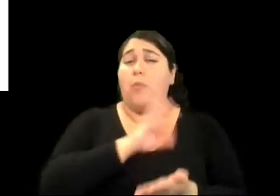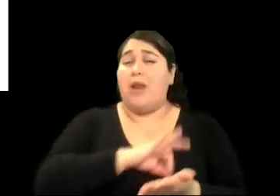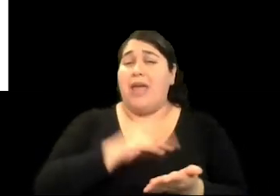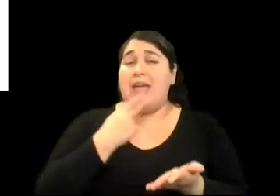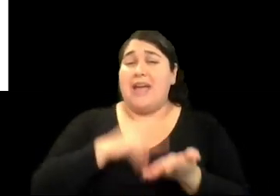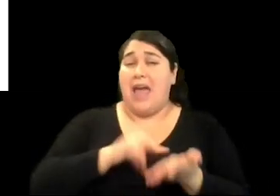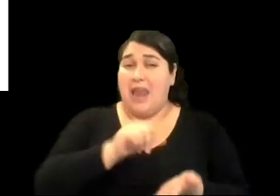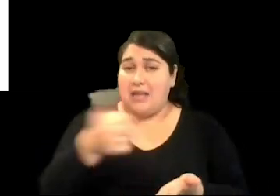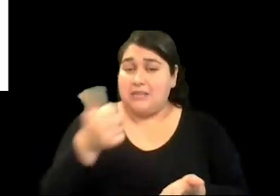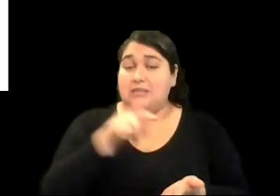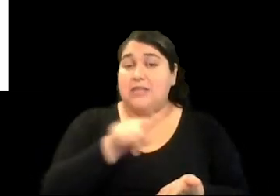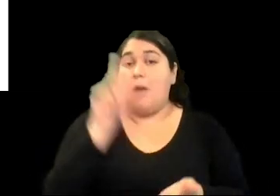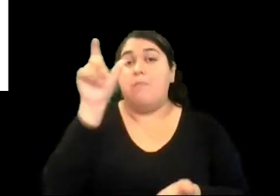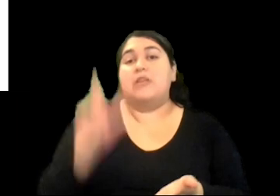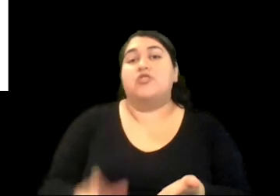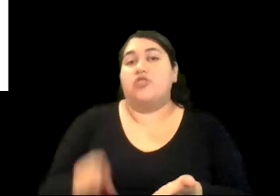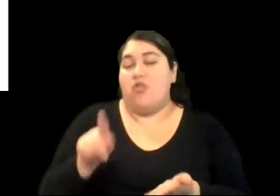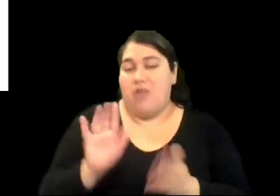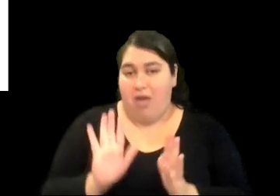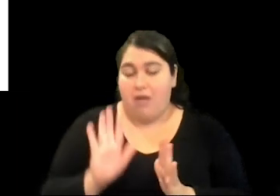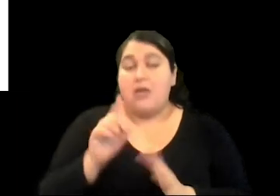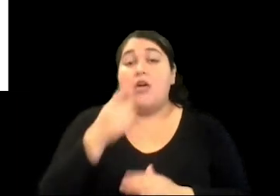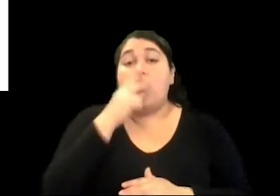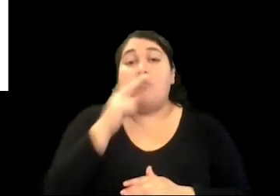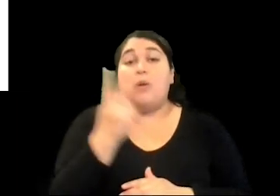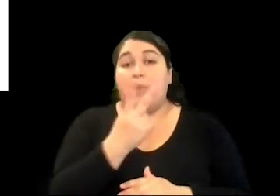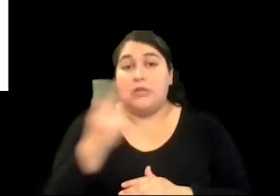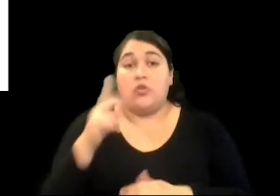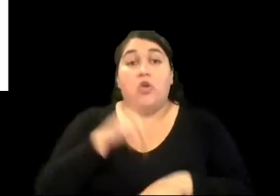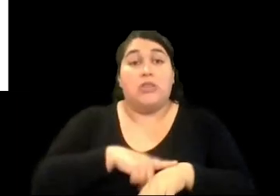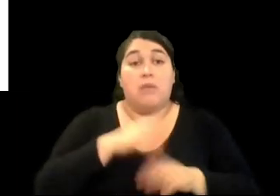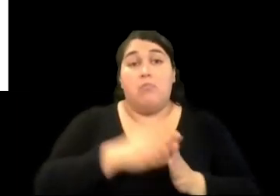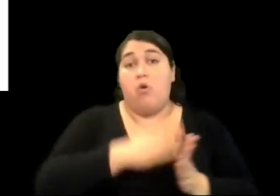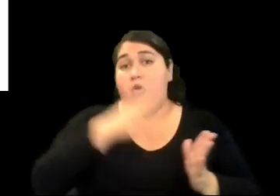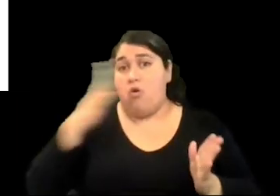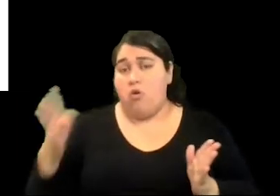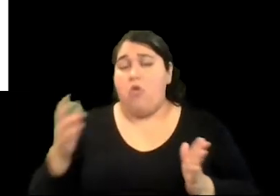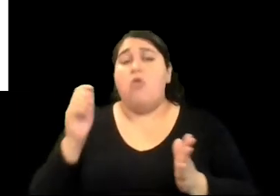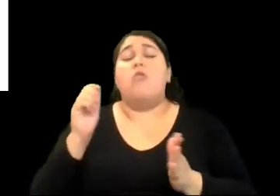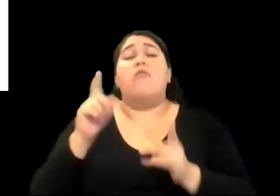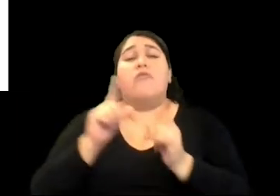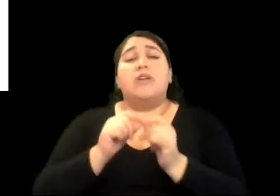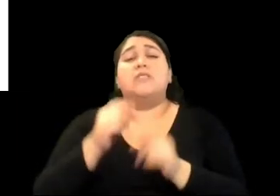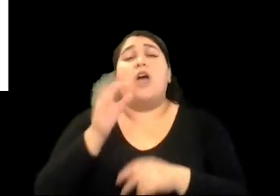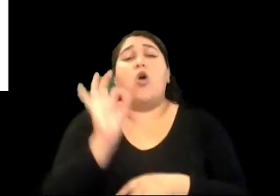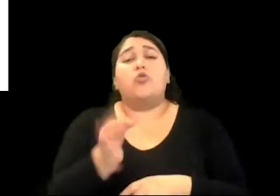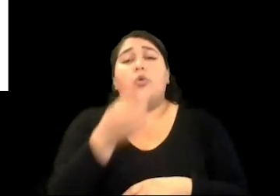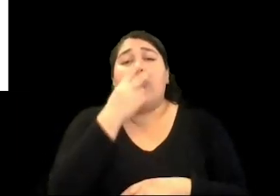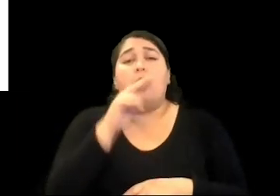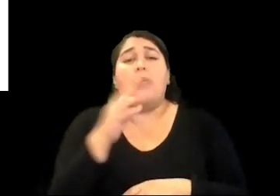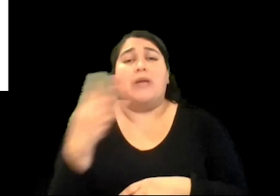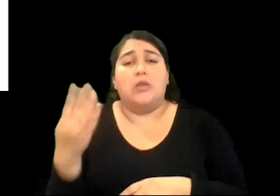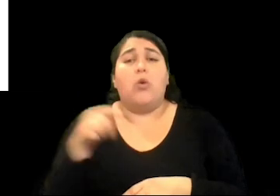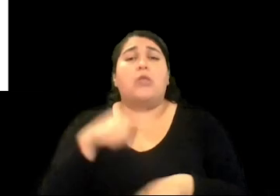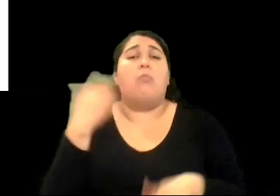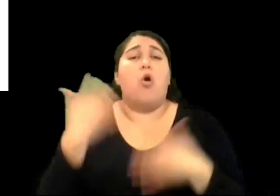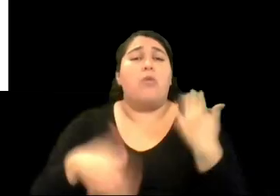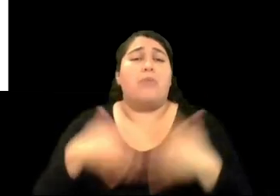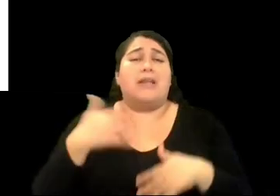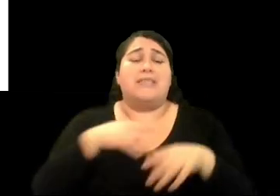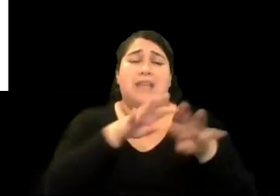física 2022, cuyo vencimiento se prorrogó a octubre de 2024 por emergencia